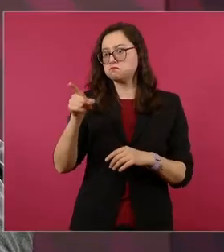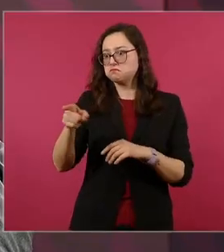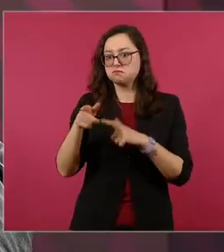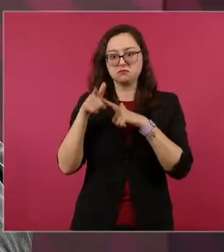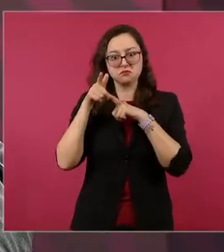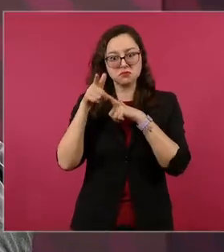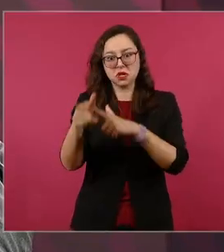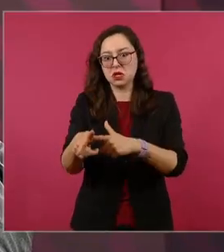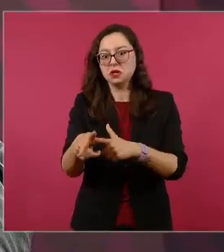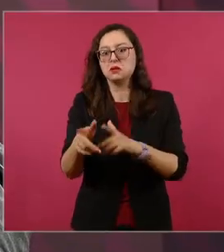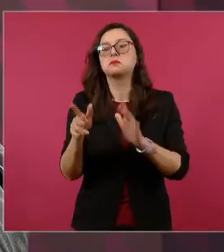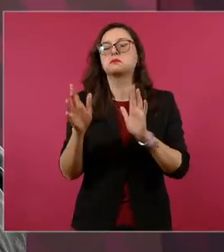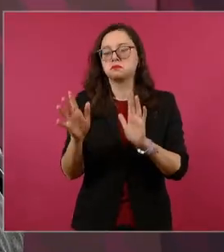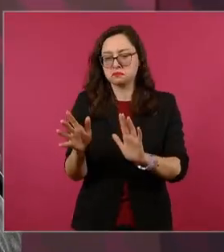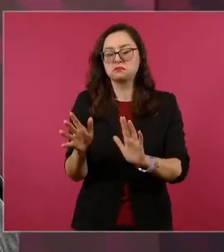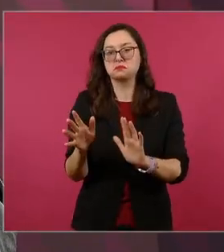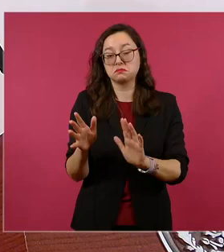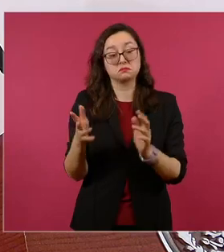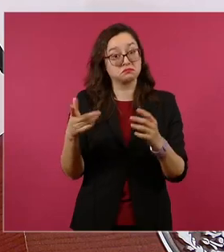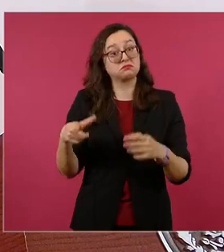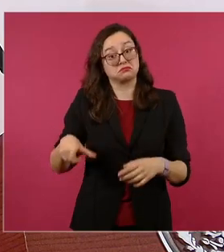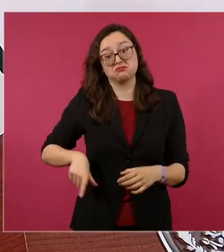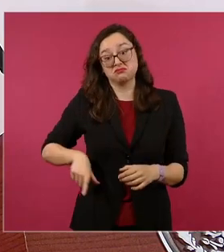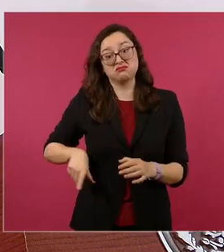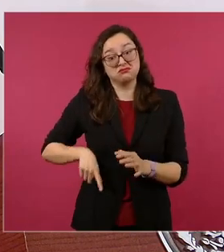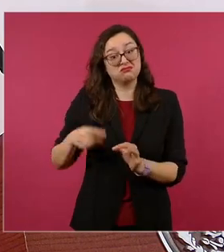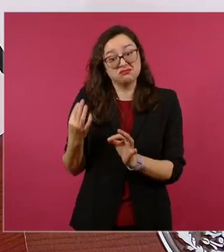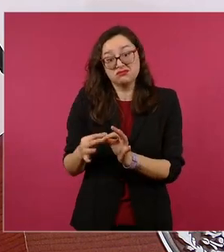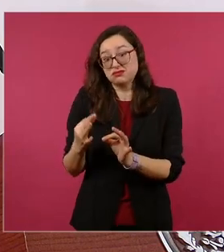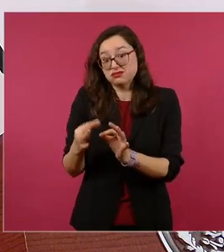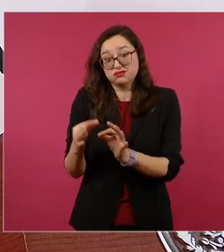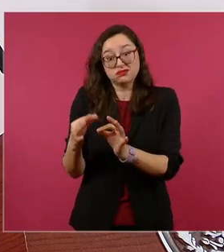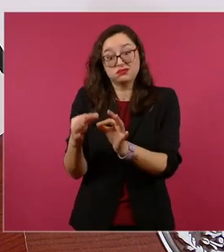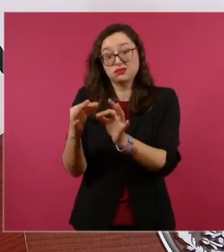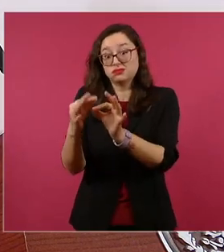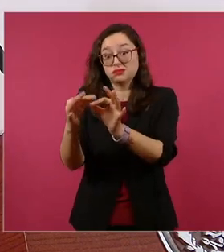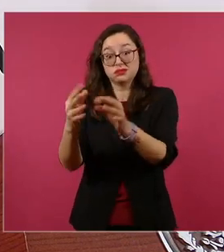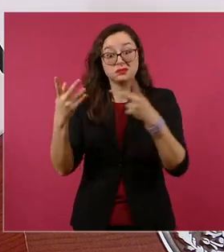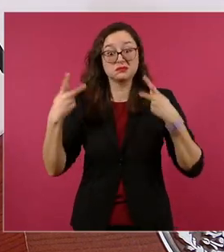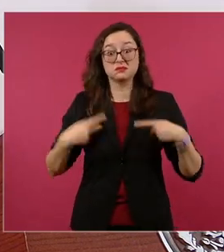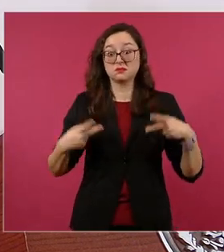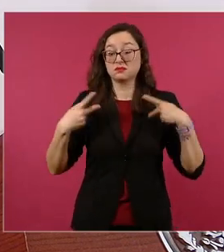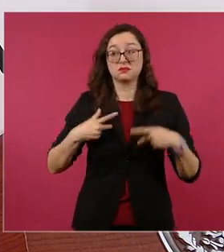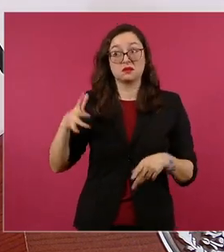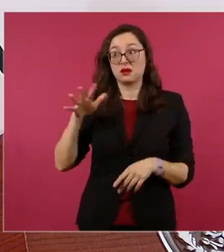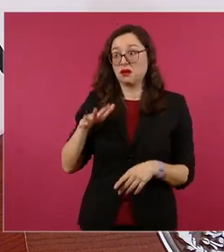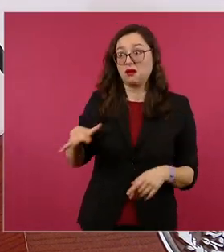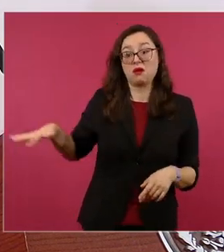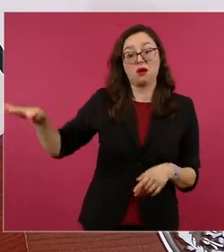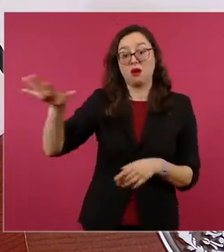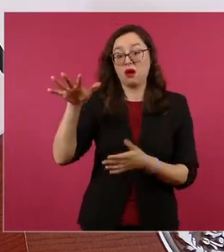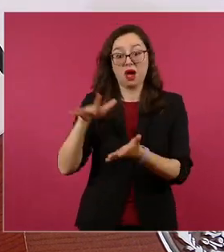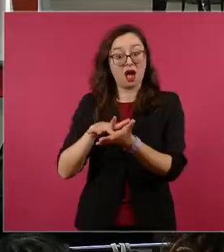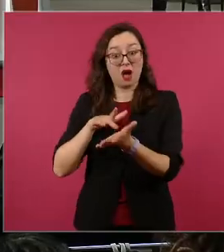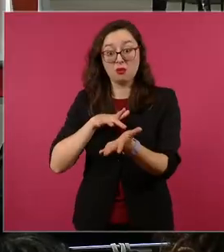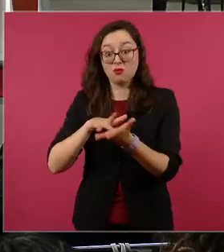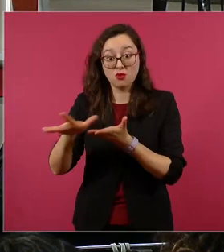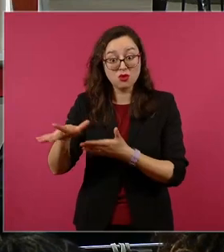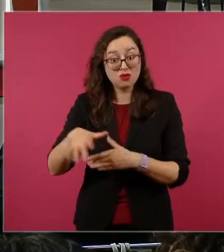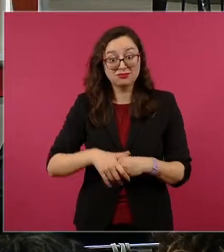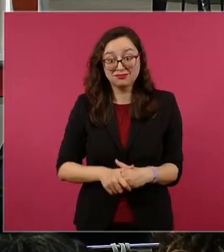gobierno, tiene el apoyo de su pueblo. No es fácil